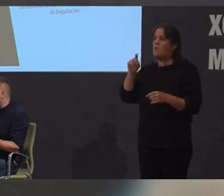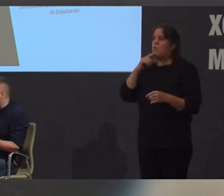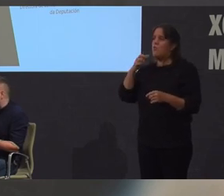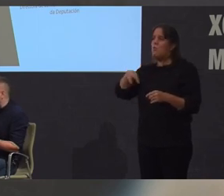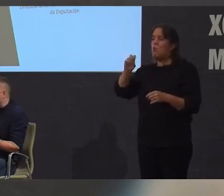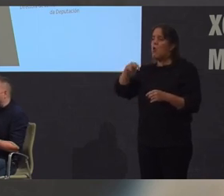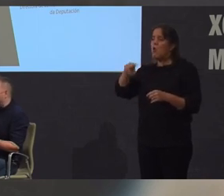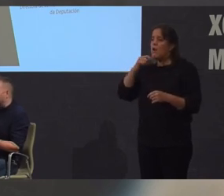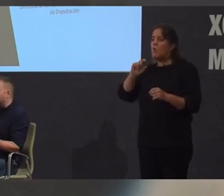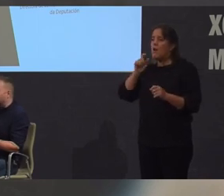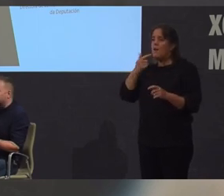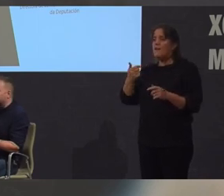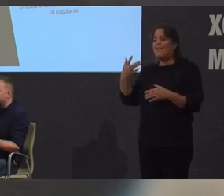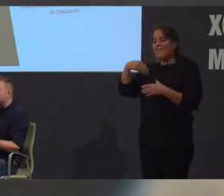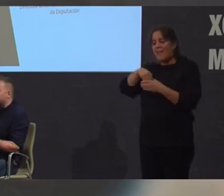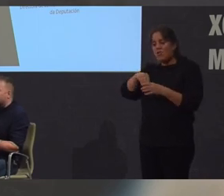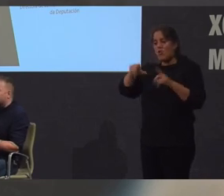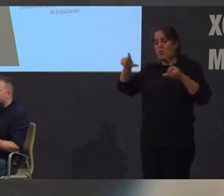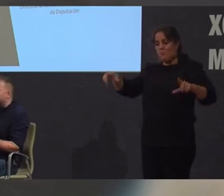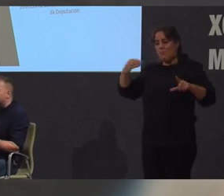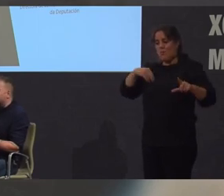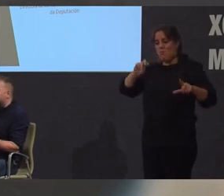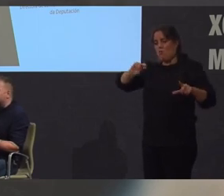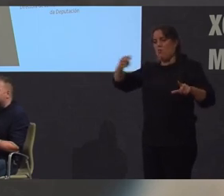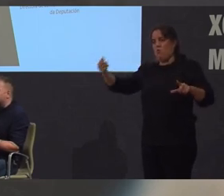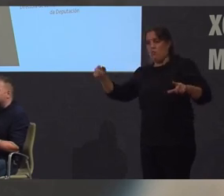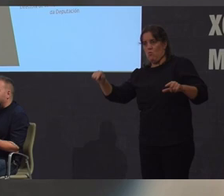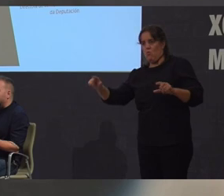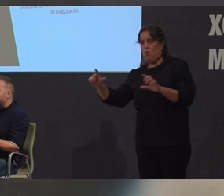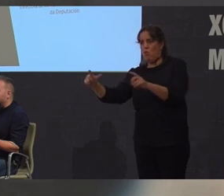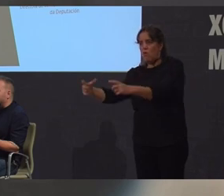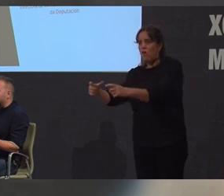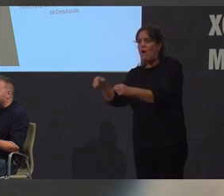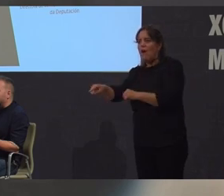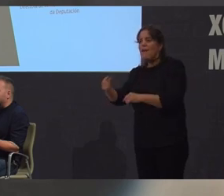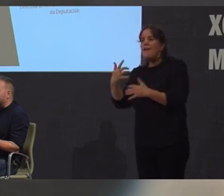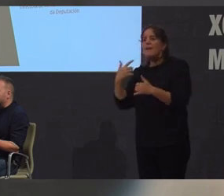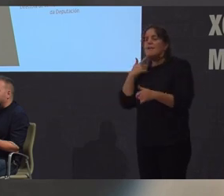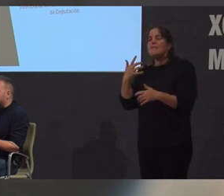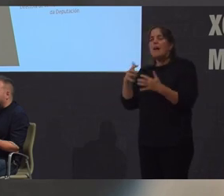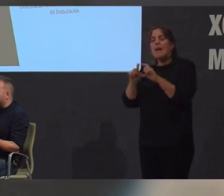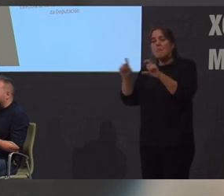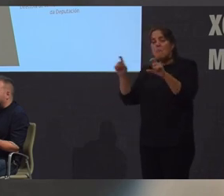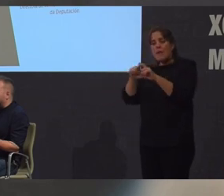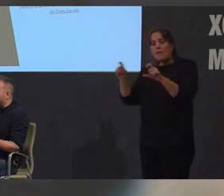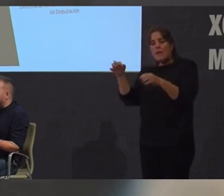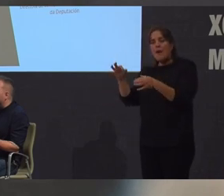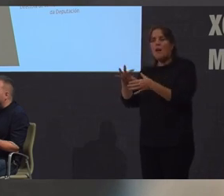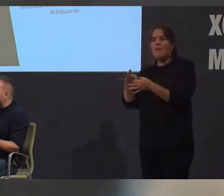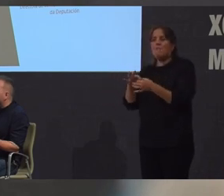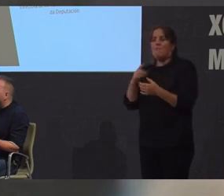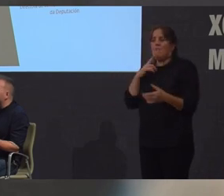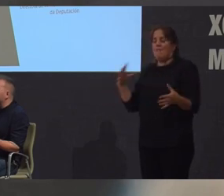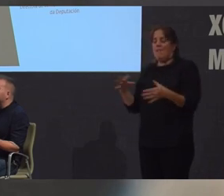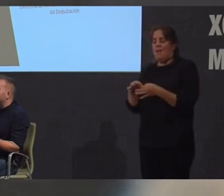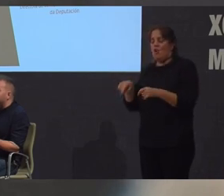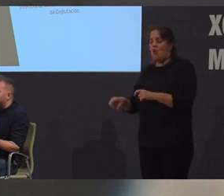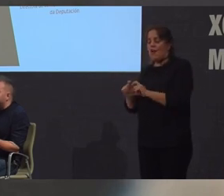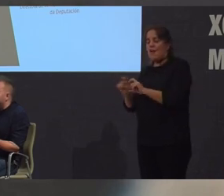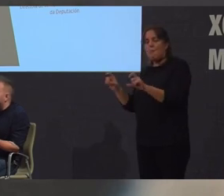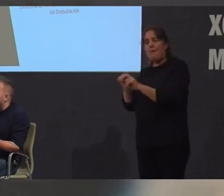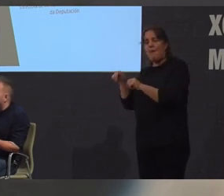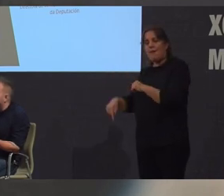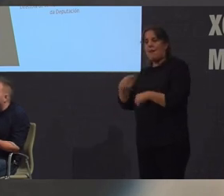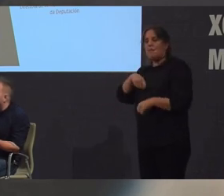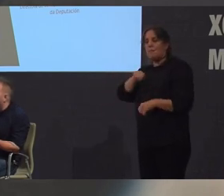Auschwitz-Monowitz, era un subcampo que había dentro de Auschwitz. Esa empresa, la IG Farben, tenía filiales en España. De hecho, tenía